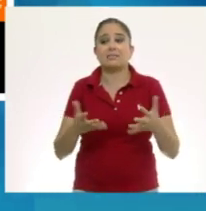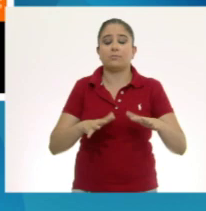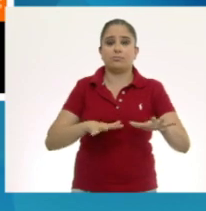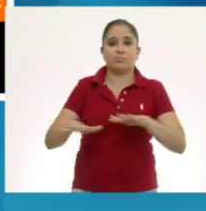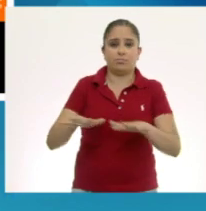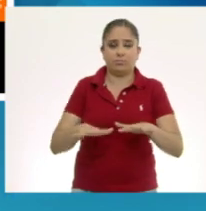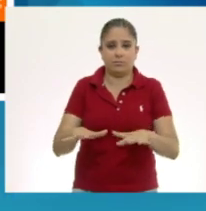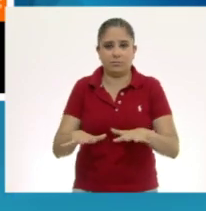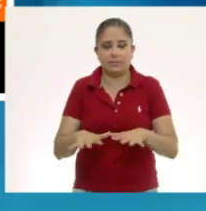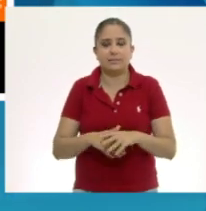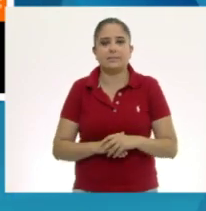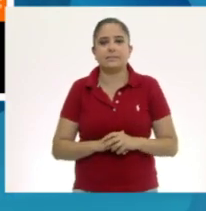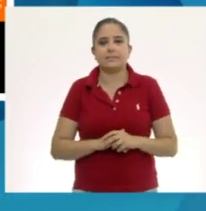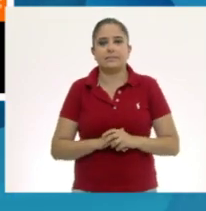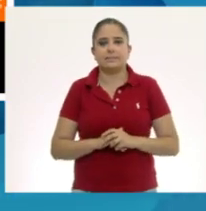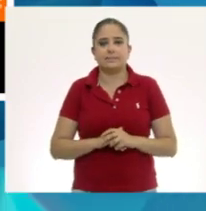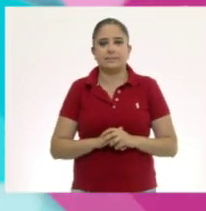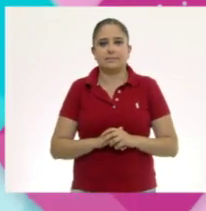sismo.